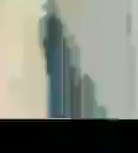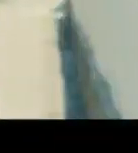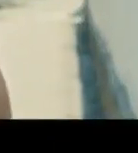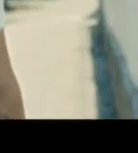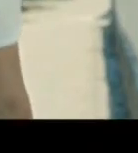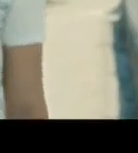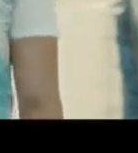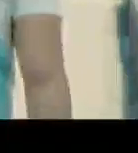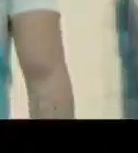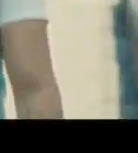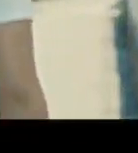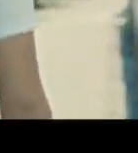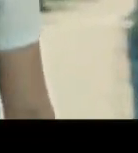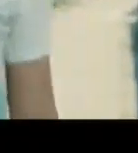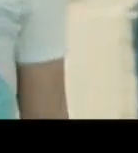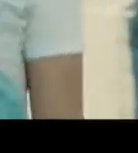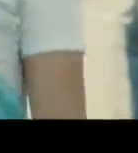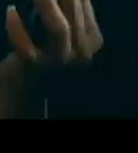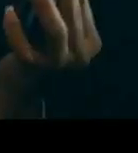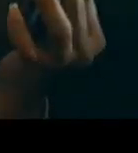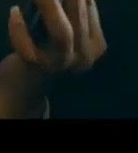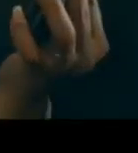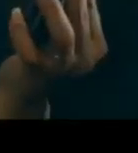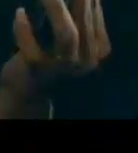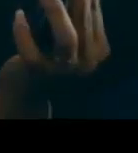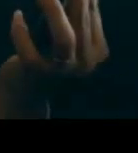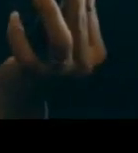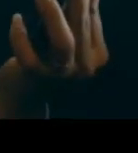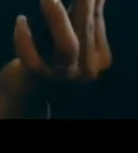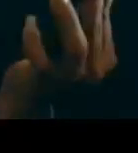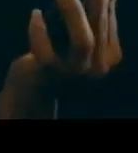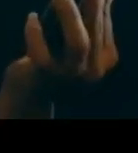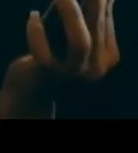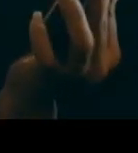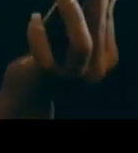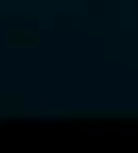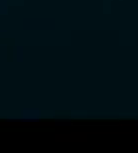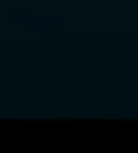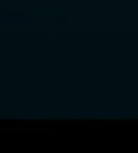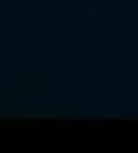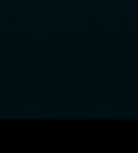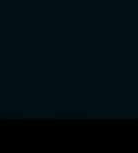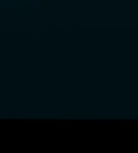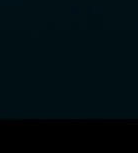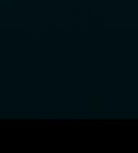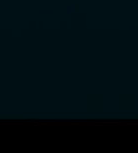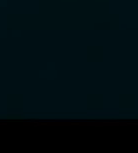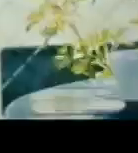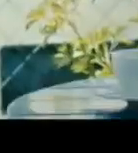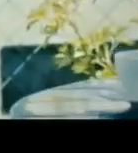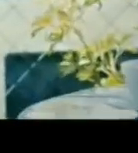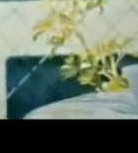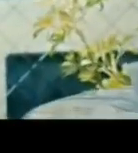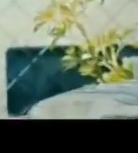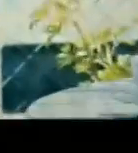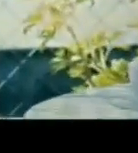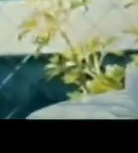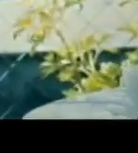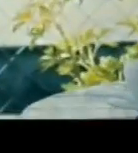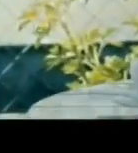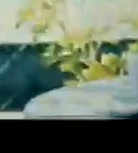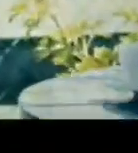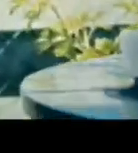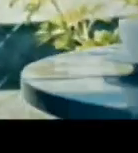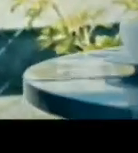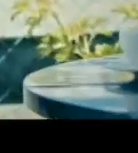Todos quieren tener mi plan. ¿Y cómo no quererlo? Desde que me cambié de plan, nunca más volví a decirle a mi amiga. Me quedé sin minutos. Un plan donde